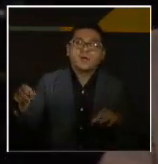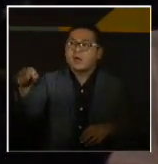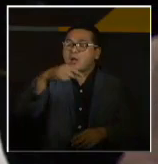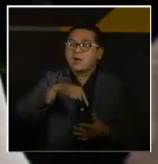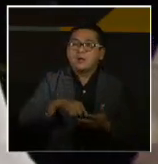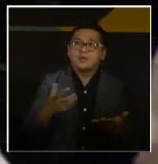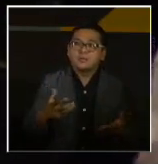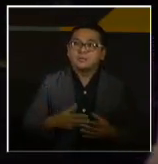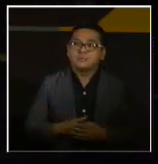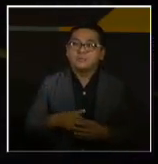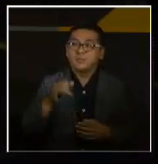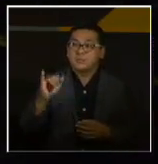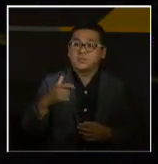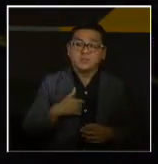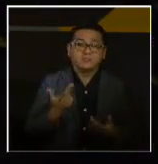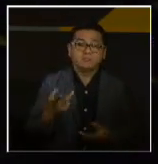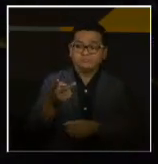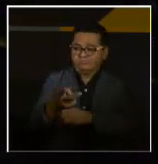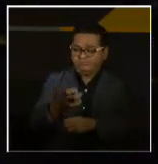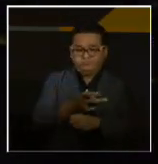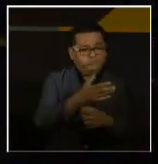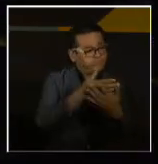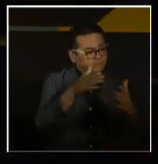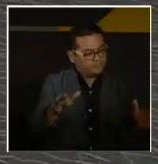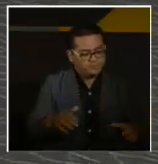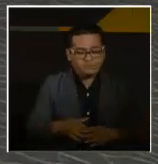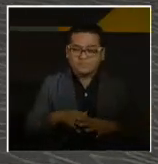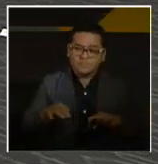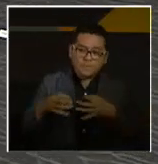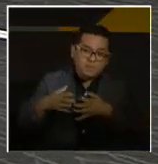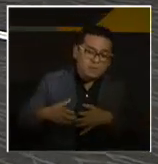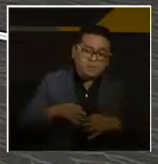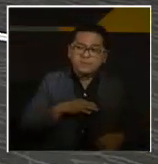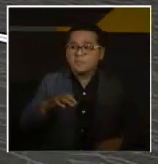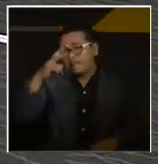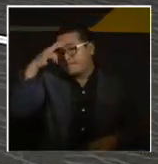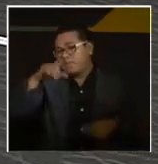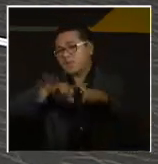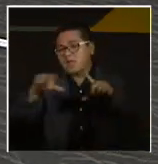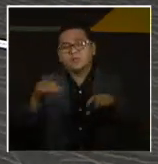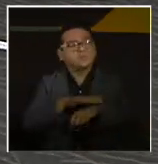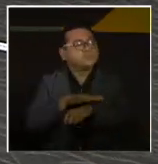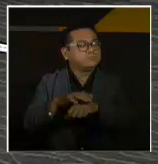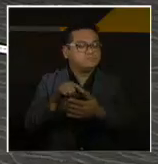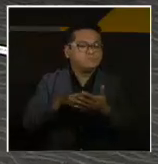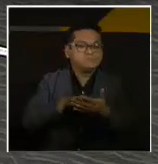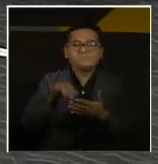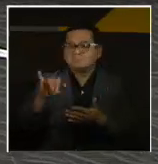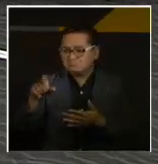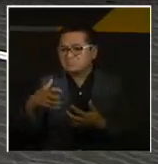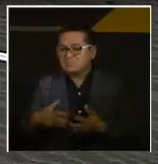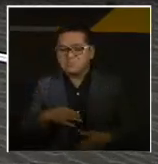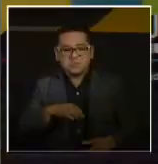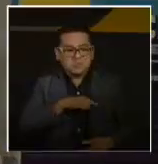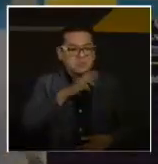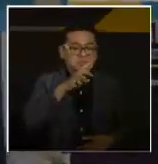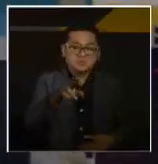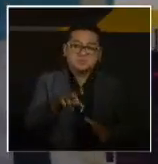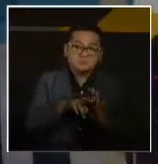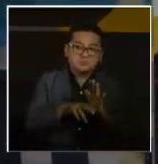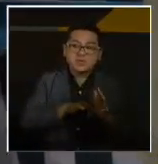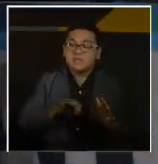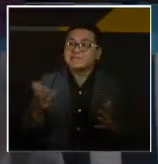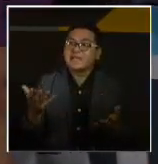iba a realizar. Hacíamos invitación abierta a los empresarios, México calificaba a las empresas que cumplían requisitos